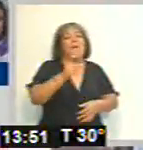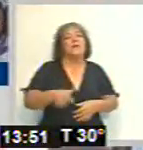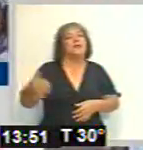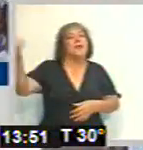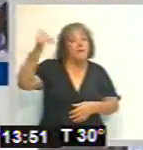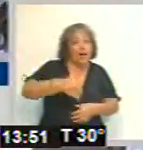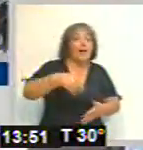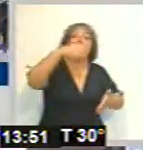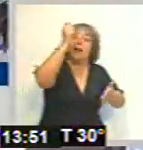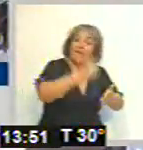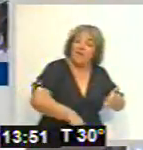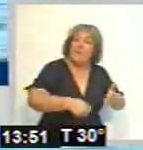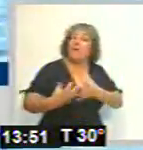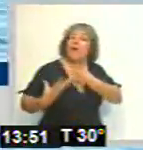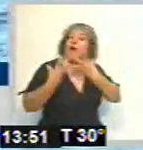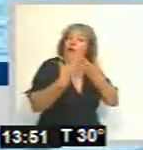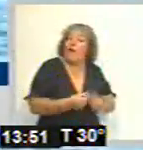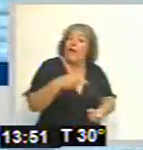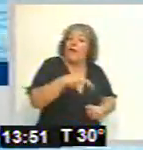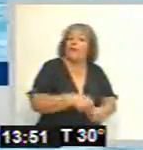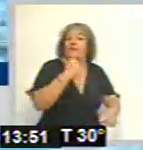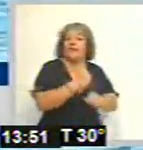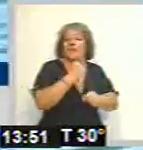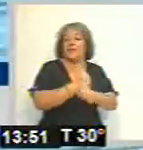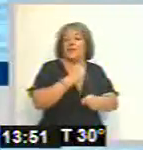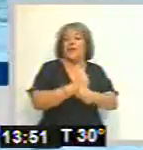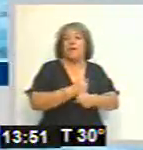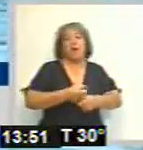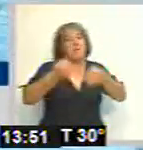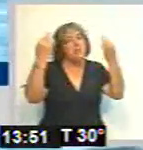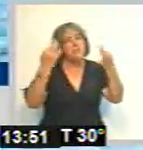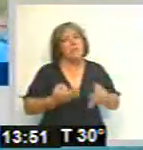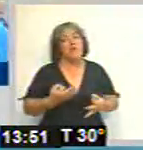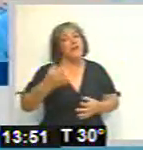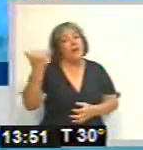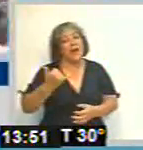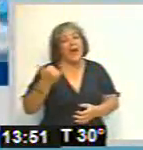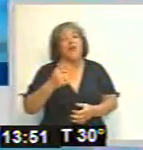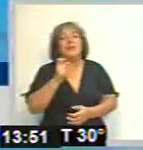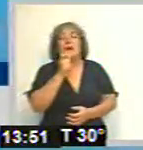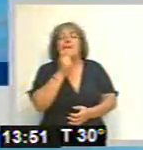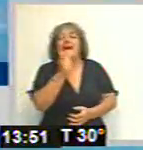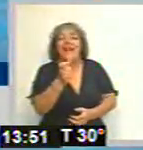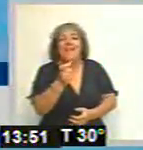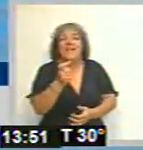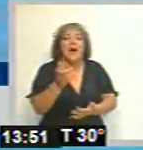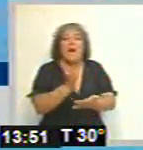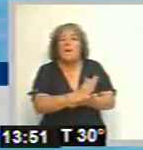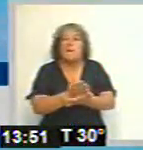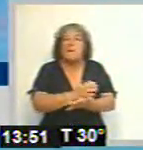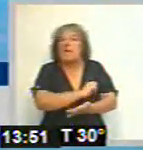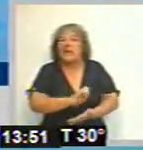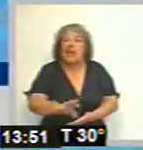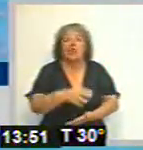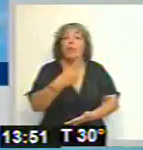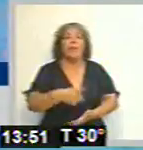poner su firma para colaborar con esta actividad noble. Existe la palabra maltrato, pero no buen trato, entonces bueno, esta es una